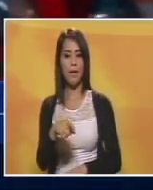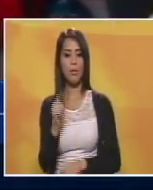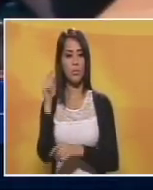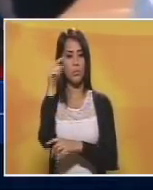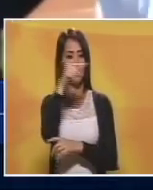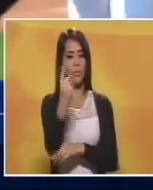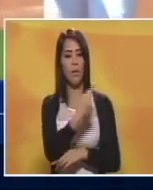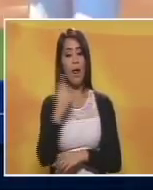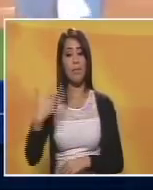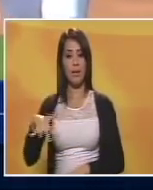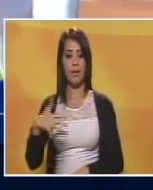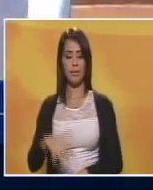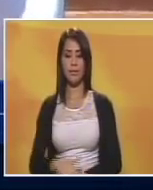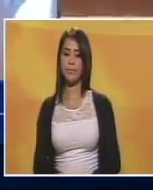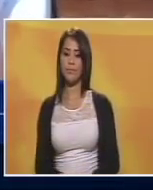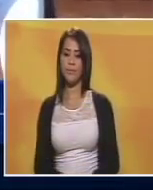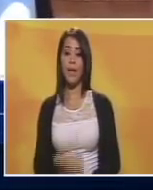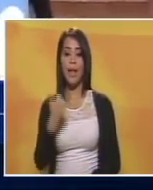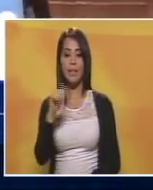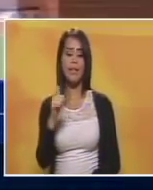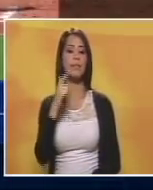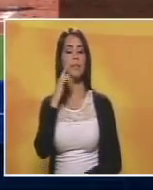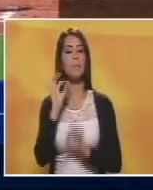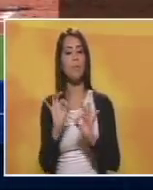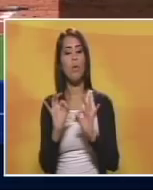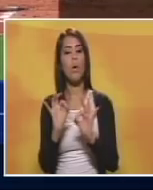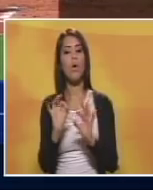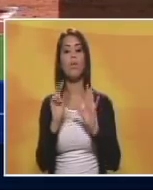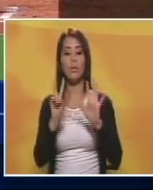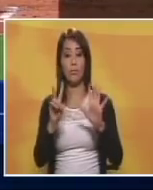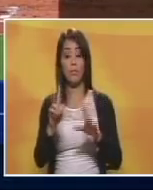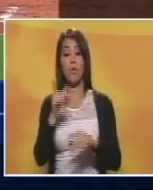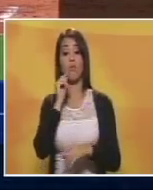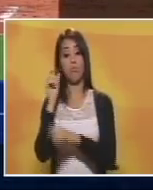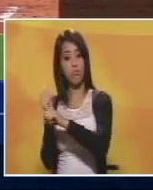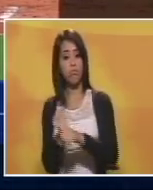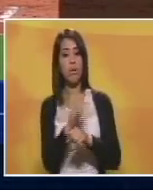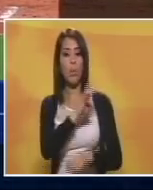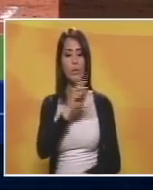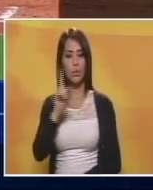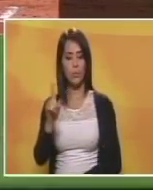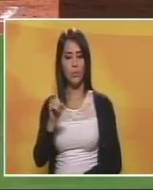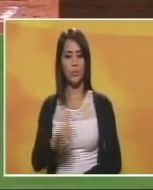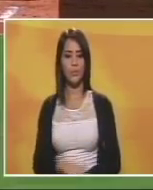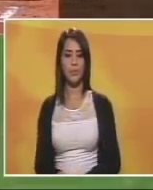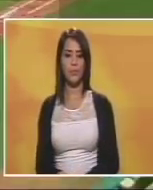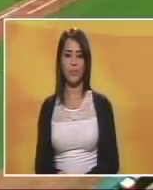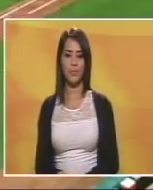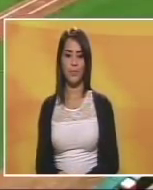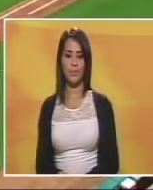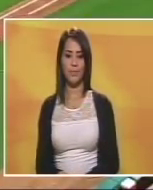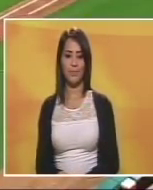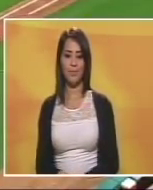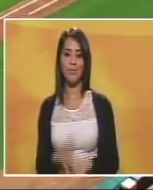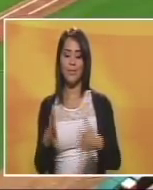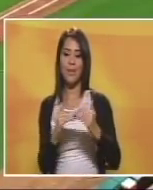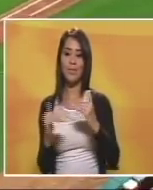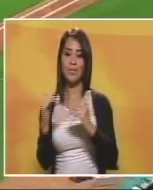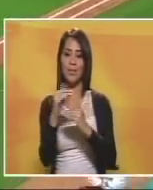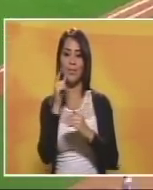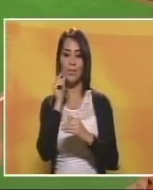anotaciones entre el jardín izquierdo y el central. Quinto de la campaña para el campo corto que se fue de 5-1. En el 6º inning llegó el turno de